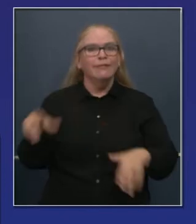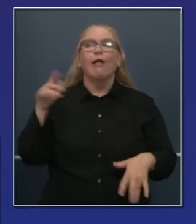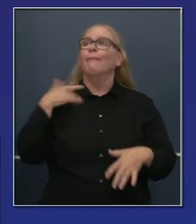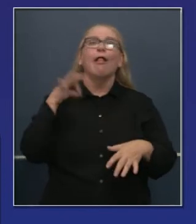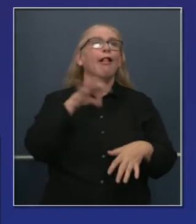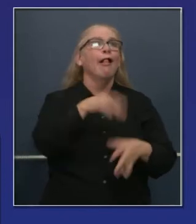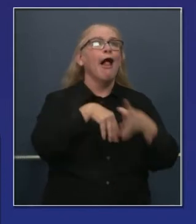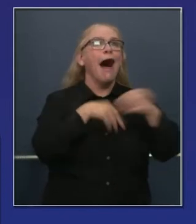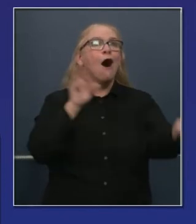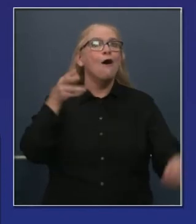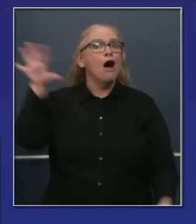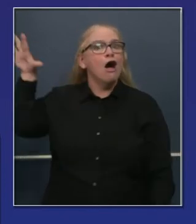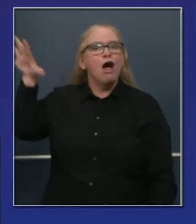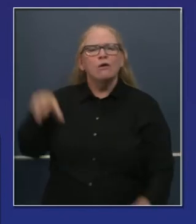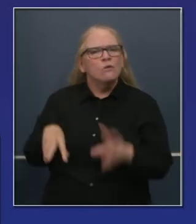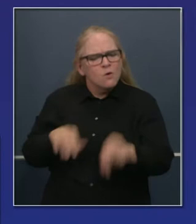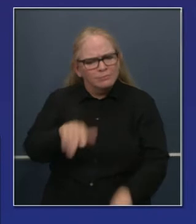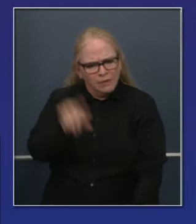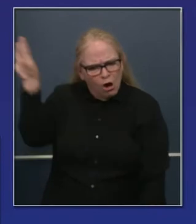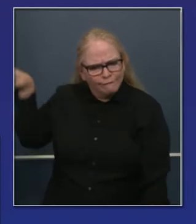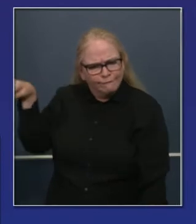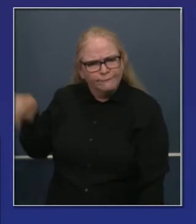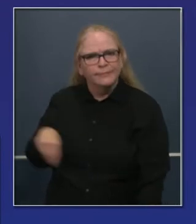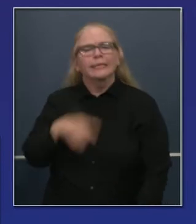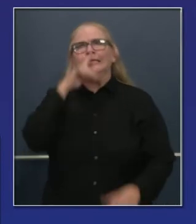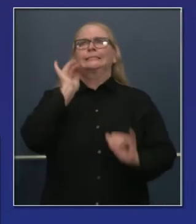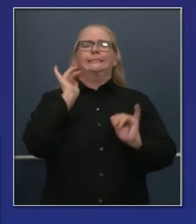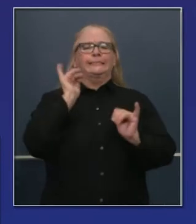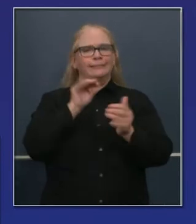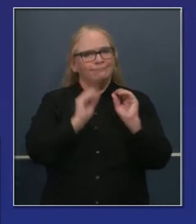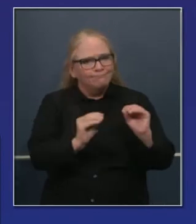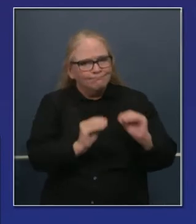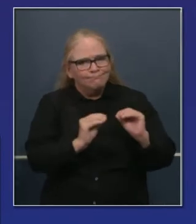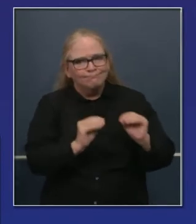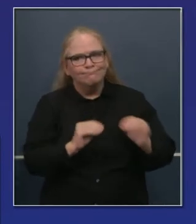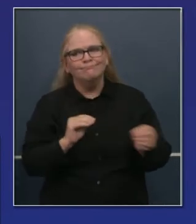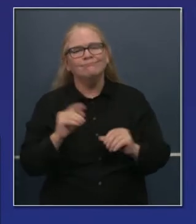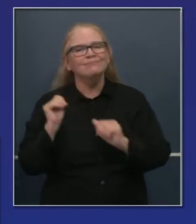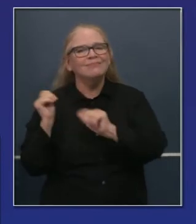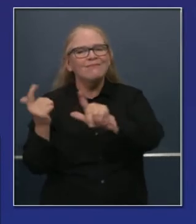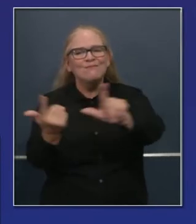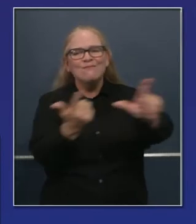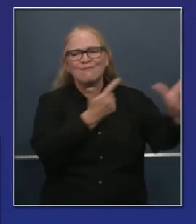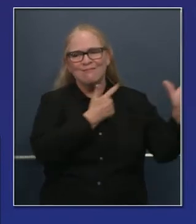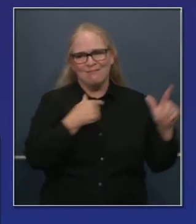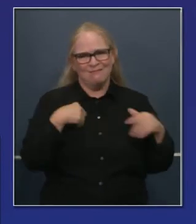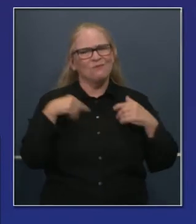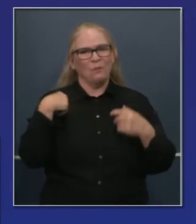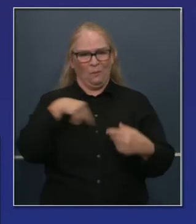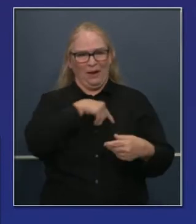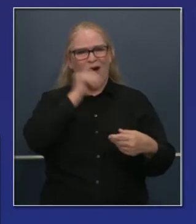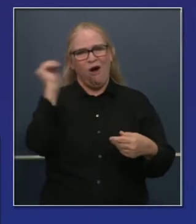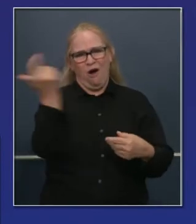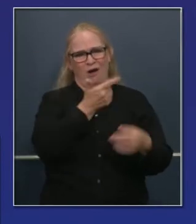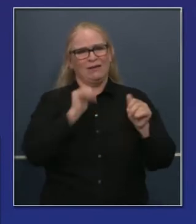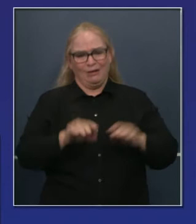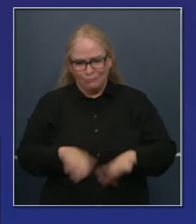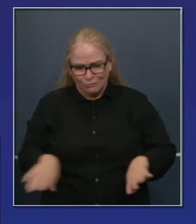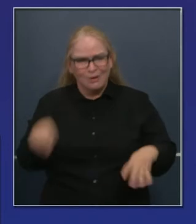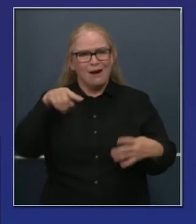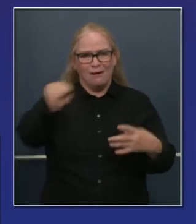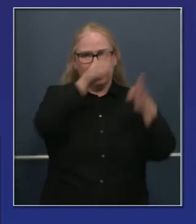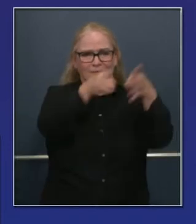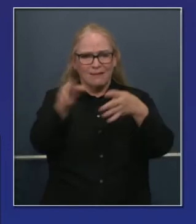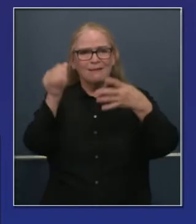apaguen la luz algo que todos debemos hacer más generalmente pero todas estas cosas que viene en pantalla estas cuatro